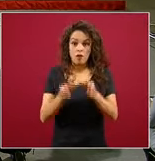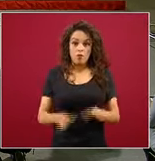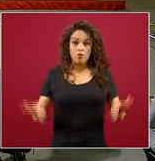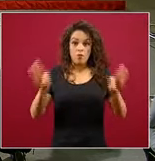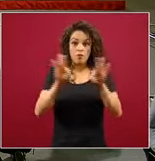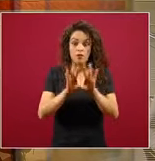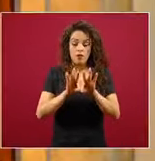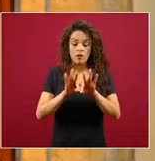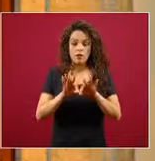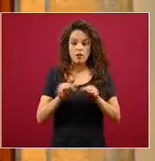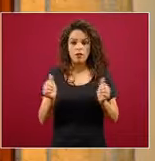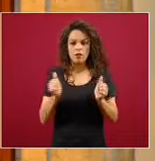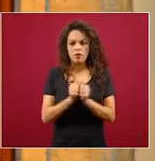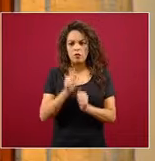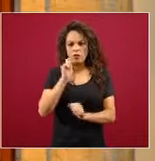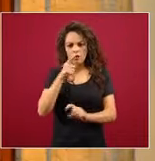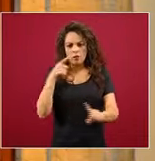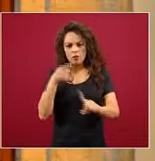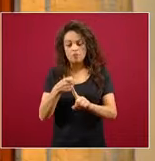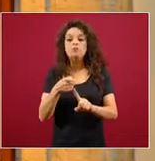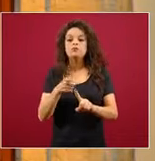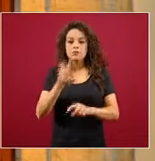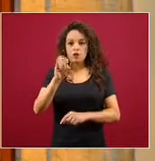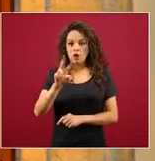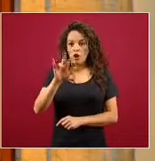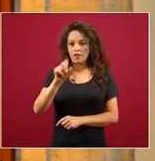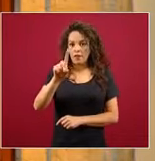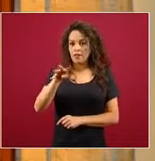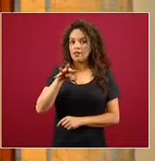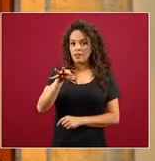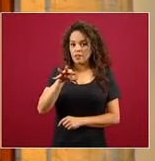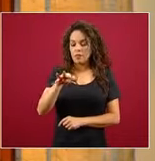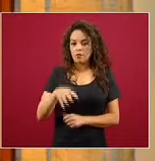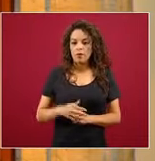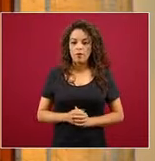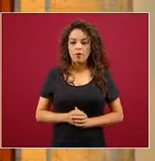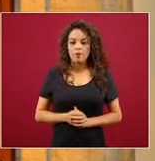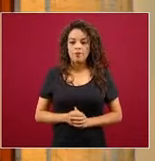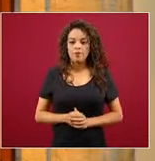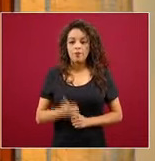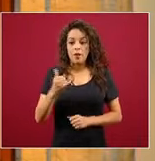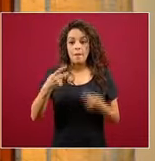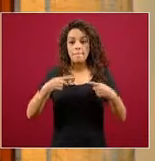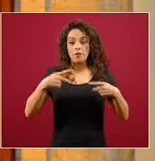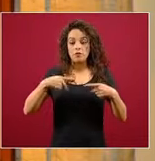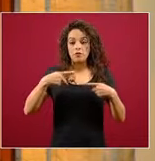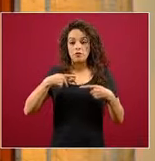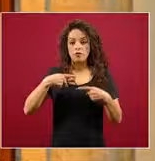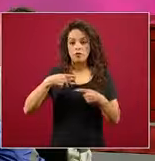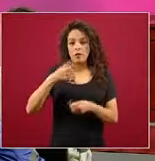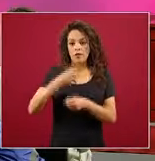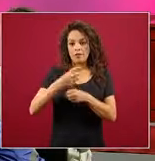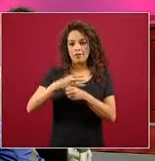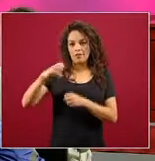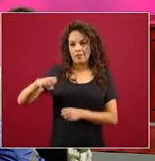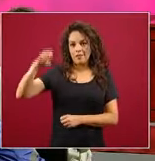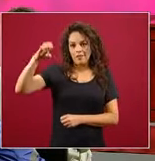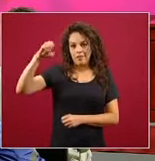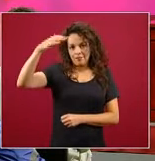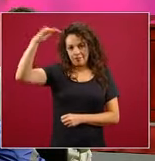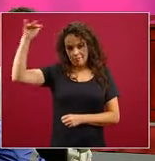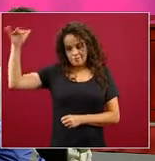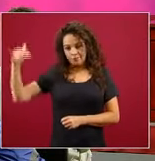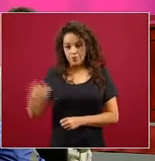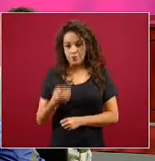ver con la COVID-19 y las personas de la tercera edad. Por eso le agradecemos mucho